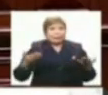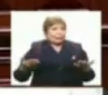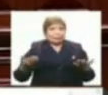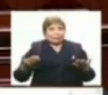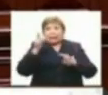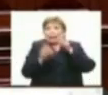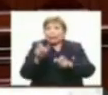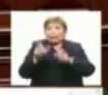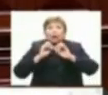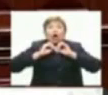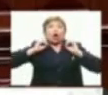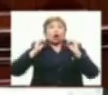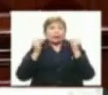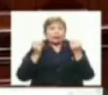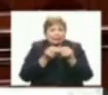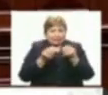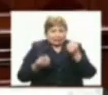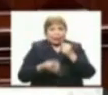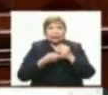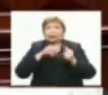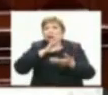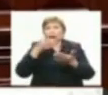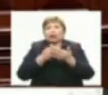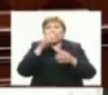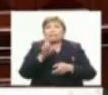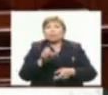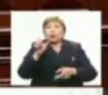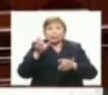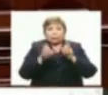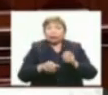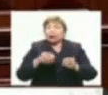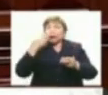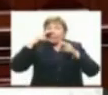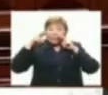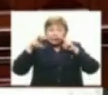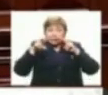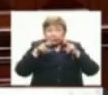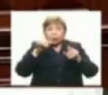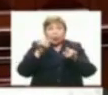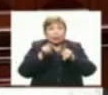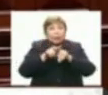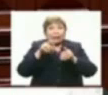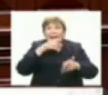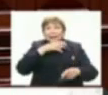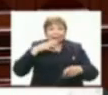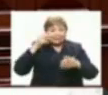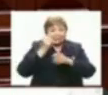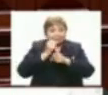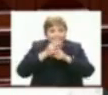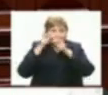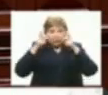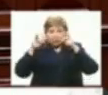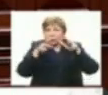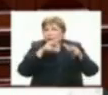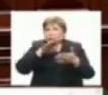que la población organizada para dar seguridad a toda la población. A imagen de las rondas campesinas, nos proponemos